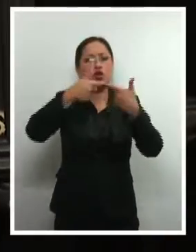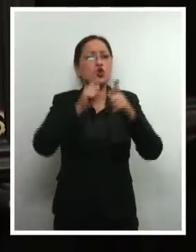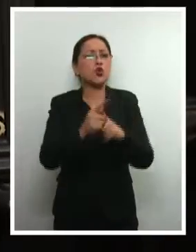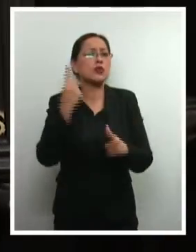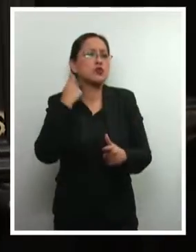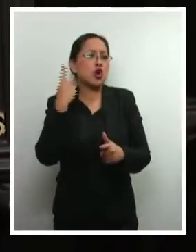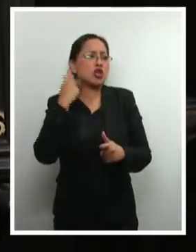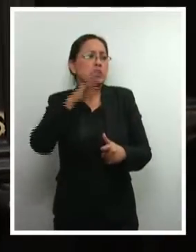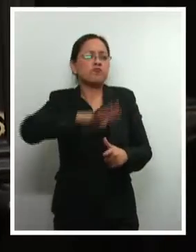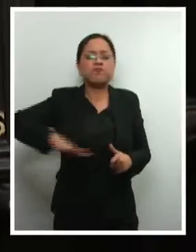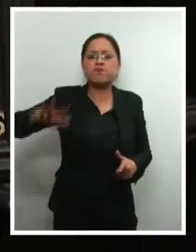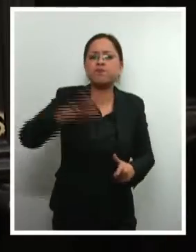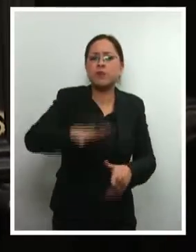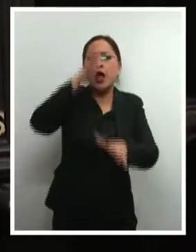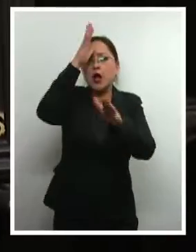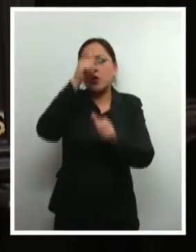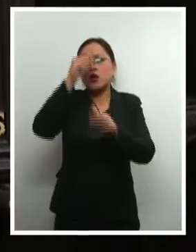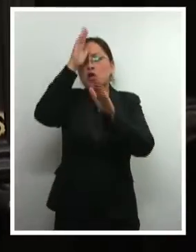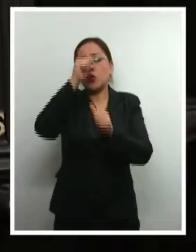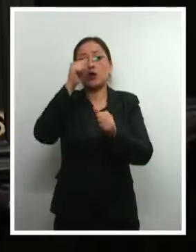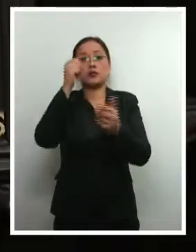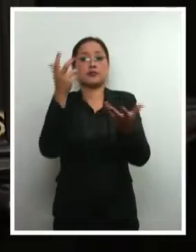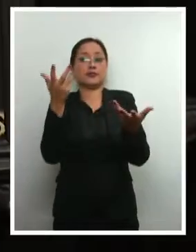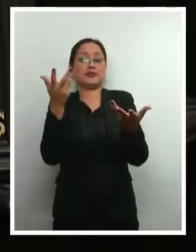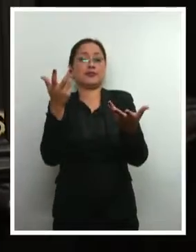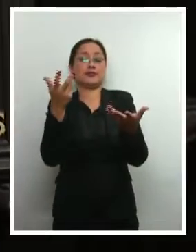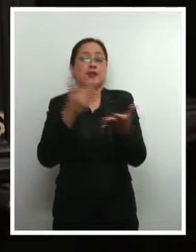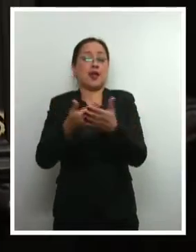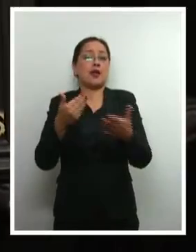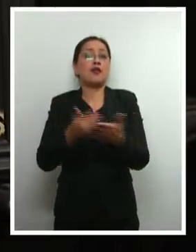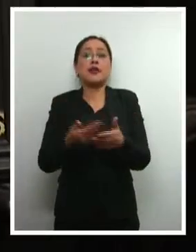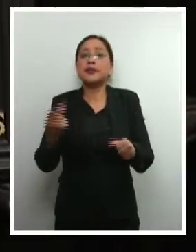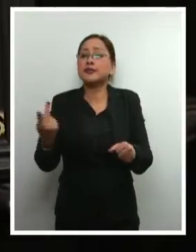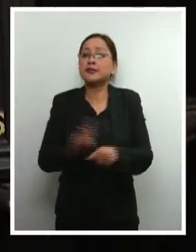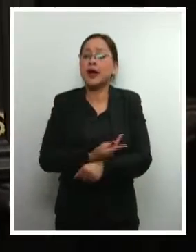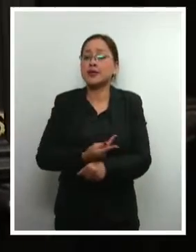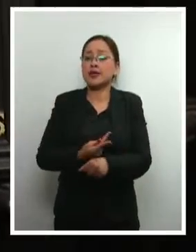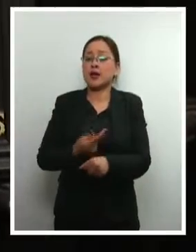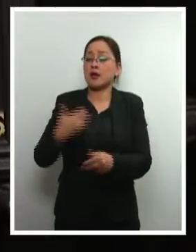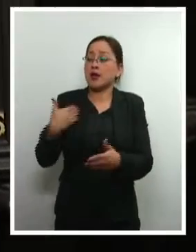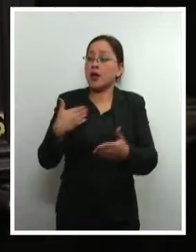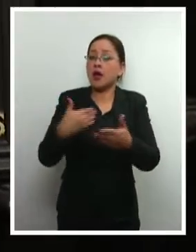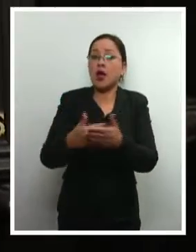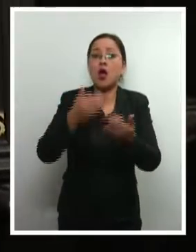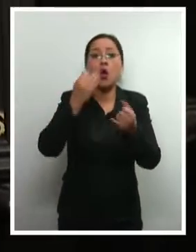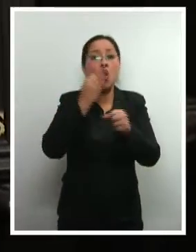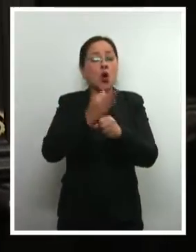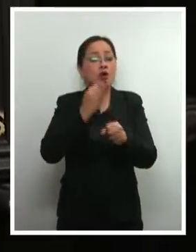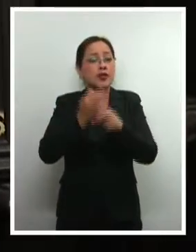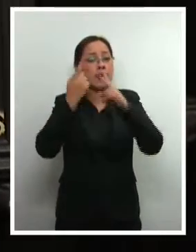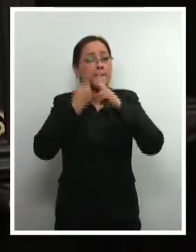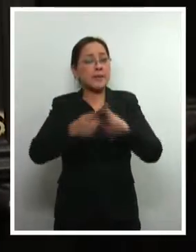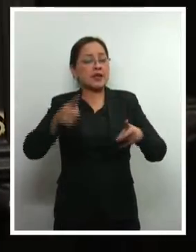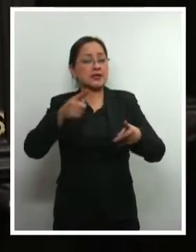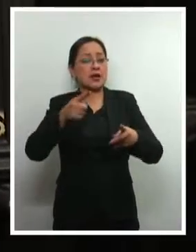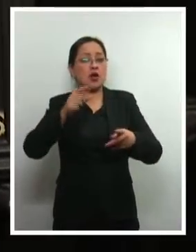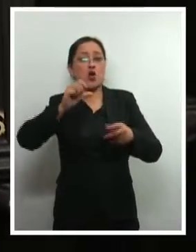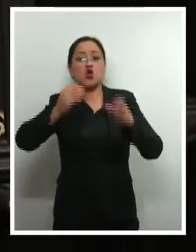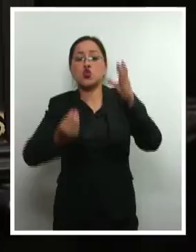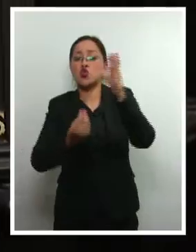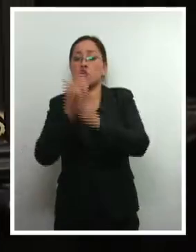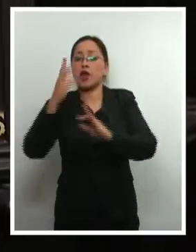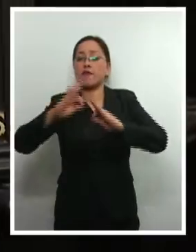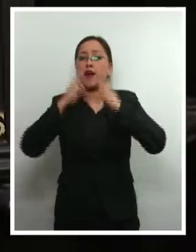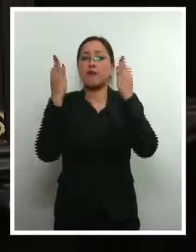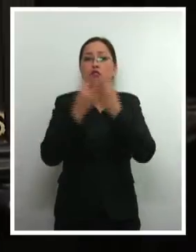y todas las fuerzas, el hecho de que en este momento hayan iniciado una dinámica de